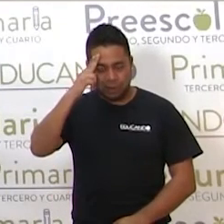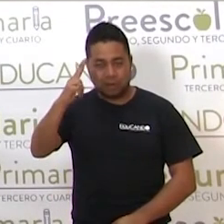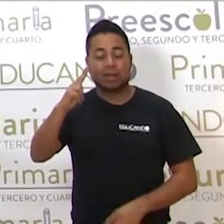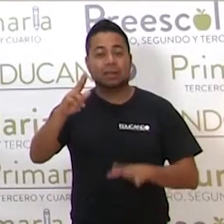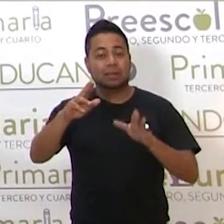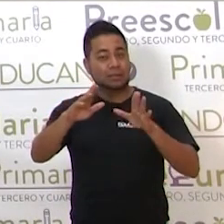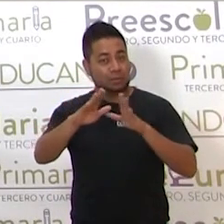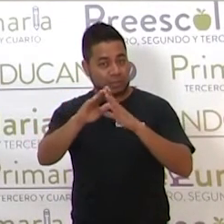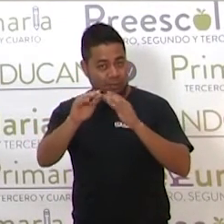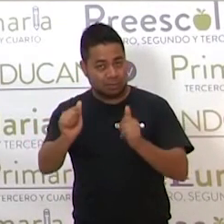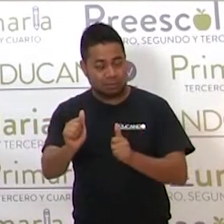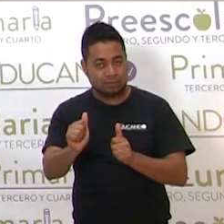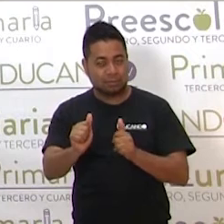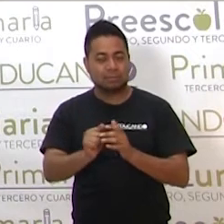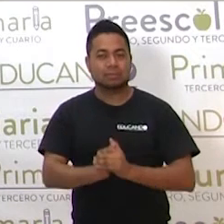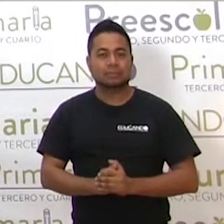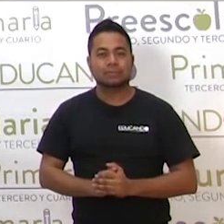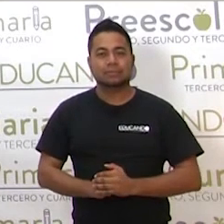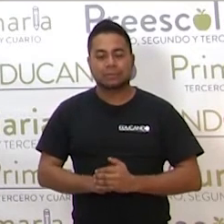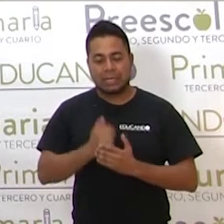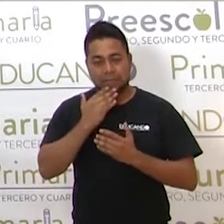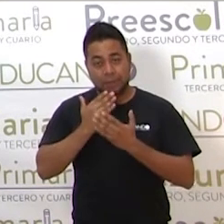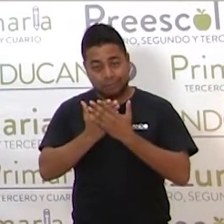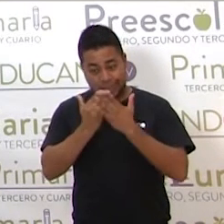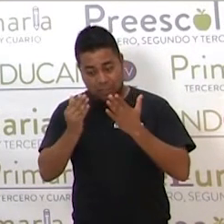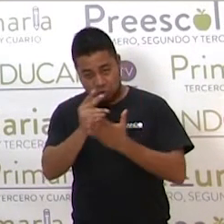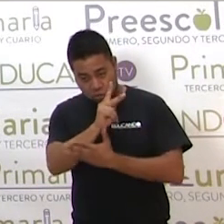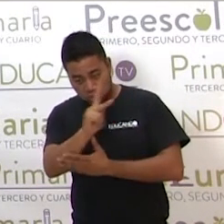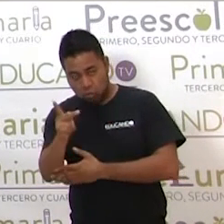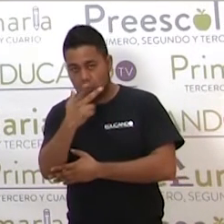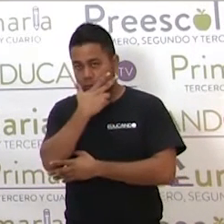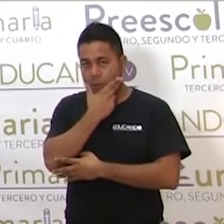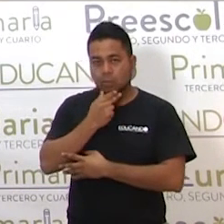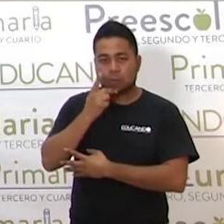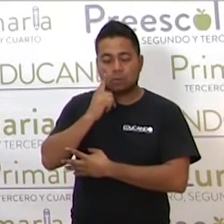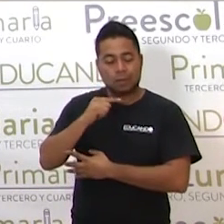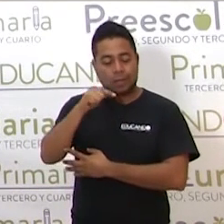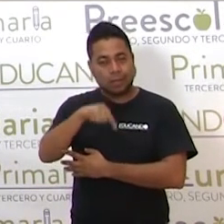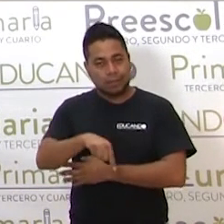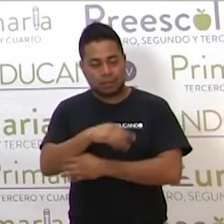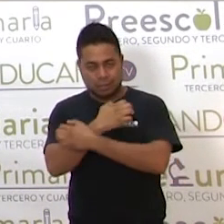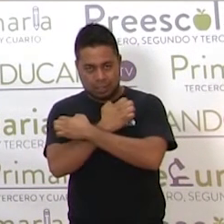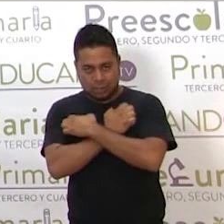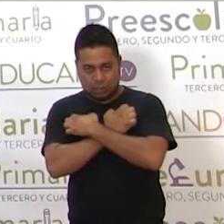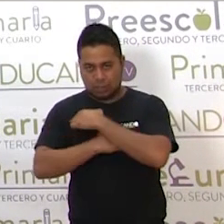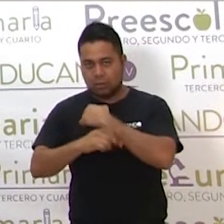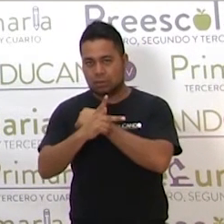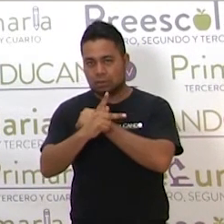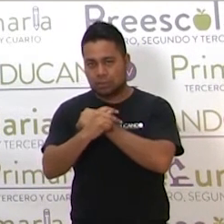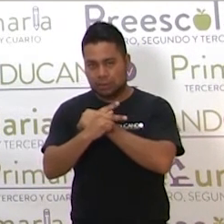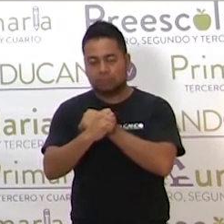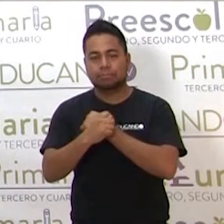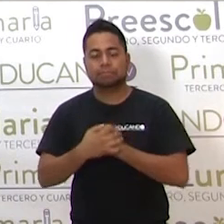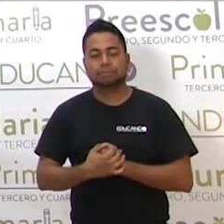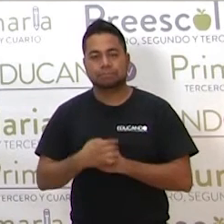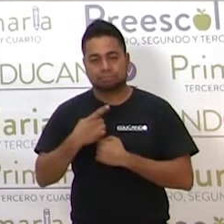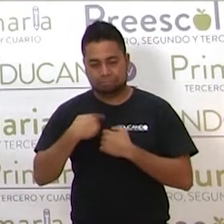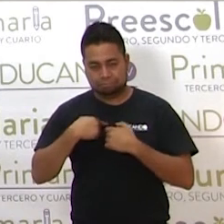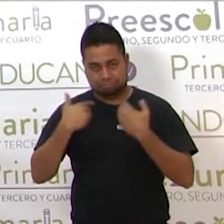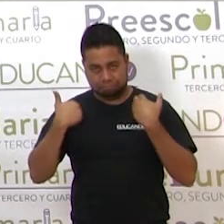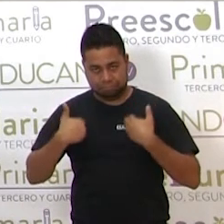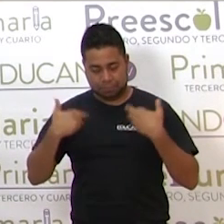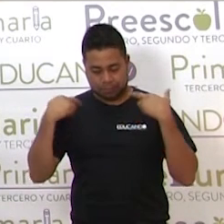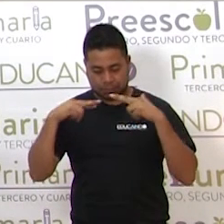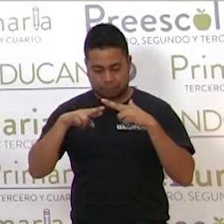¿Qué tal? ¿Cómo están? Bienvenidos todos y todas a este su programa Educando TV. Soy Jorge